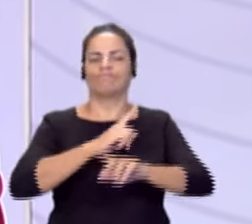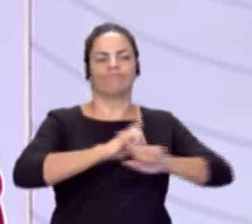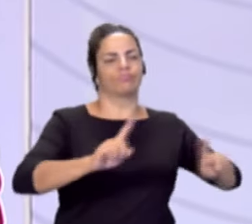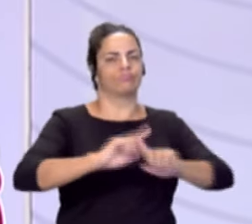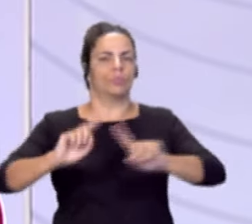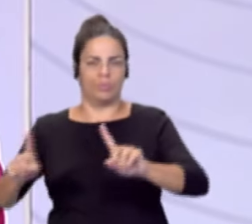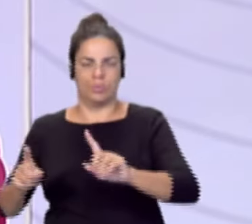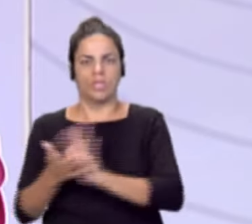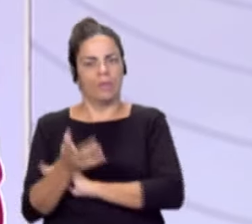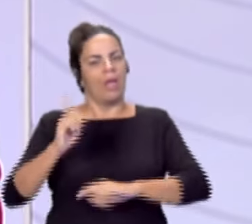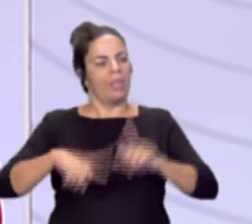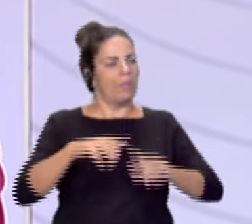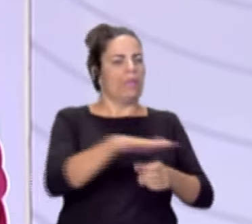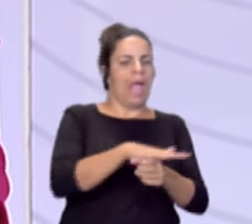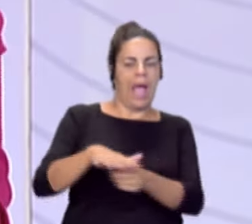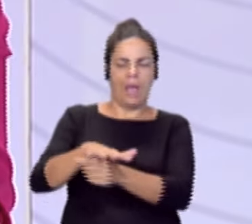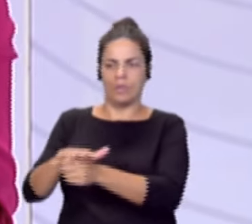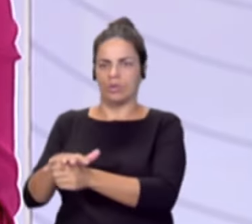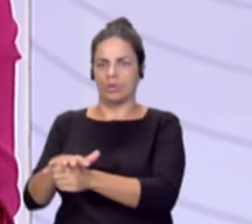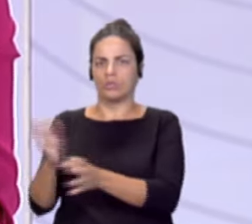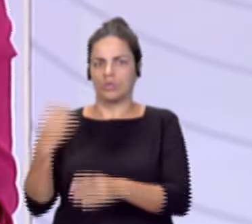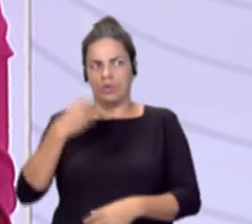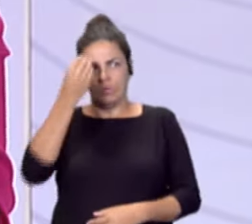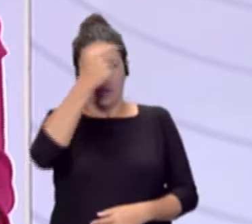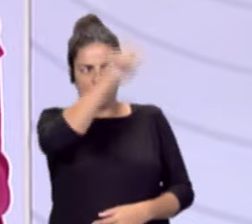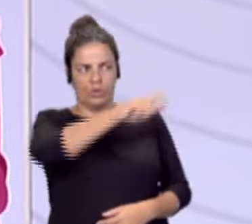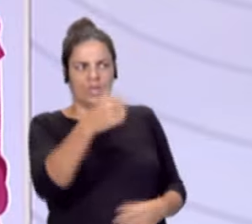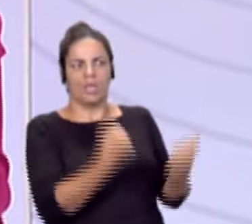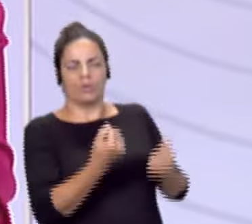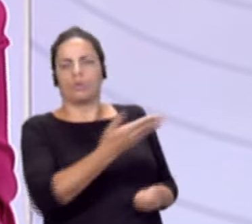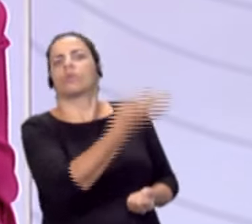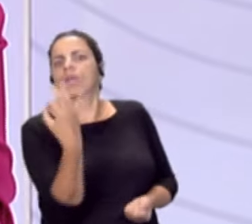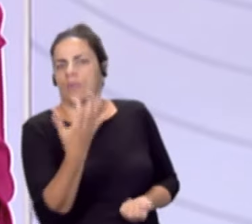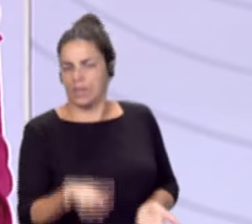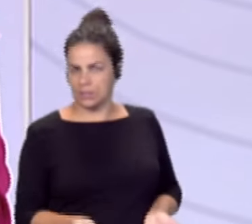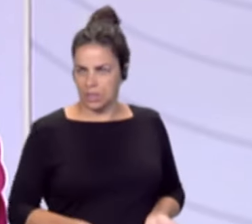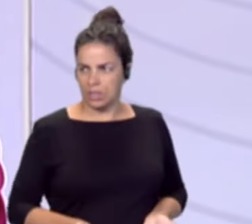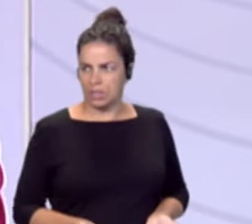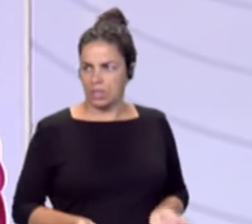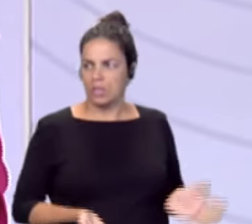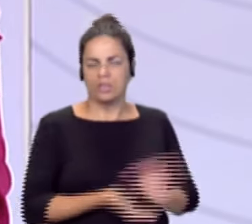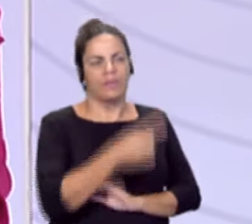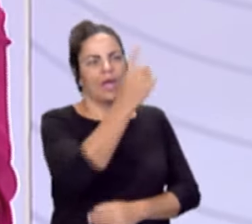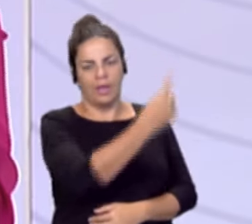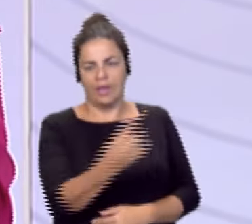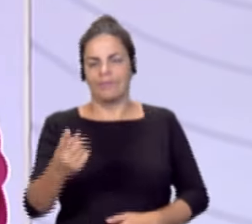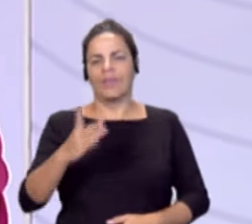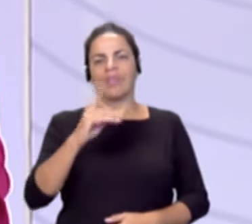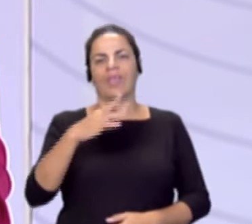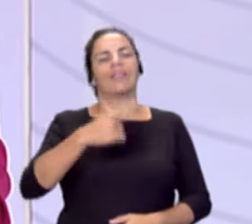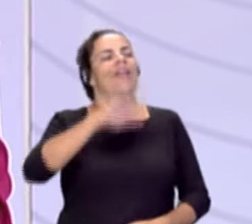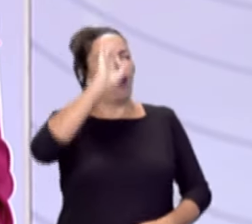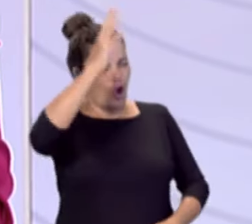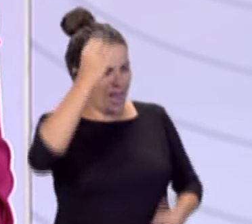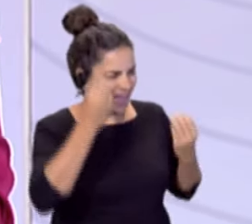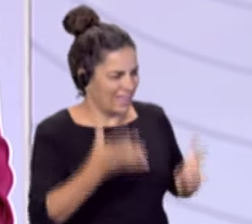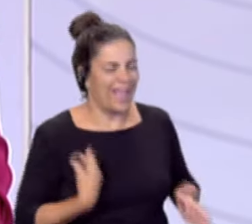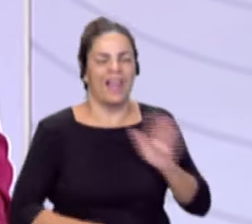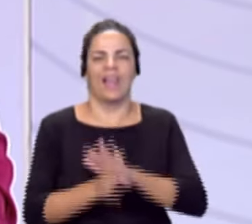en determinados ámbitos. Uh-huh. Y entonces yo digo, ¿y a esta gente qué? O sea, quiero decir, esta gente, eso pasan por la DGT y dicen, hola, muy buena, y siguen trabajando hasta